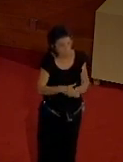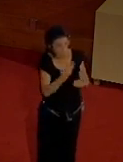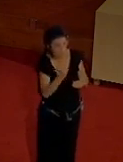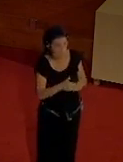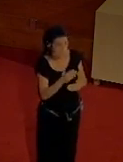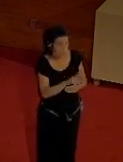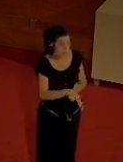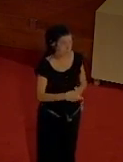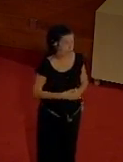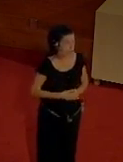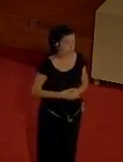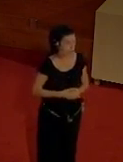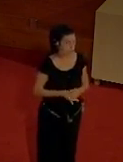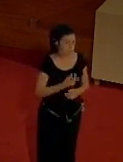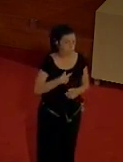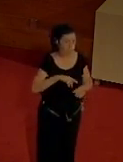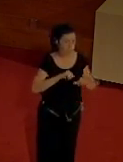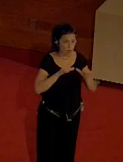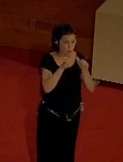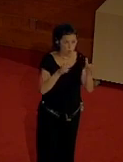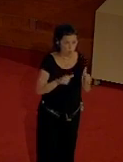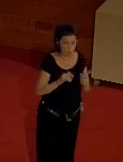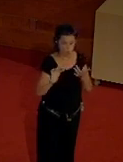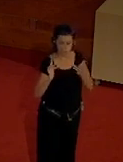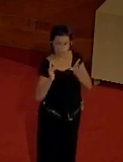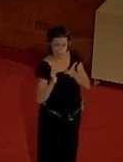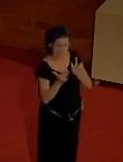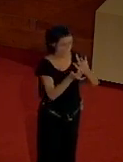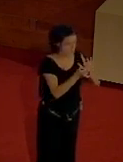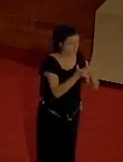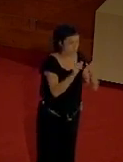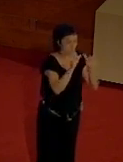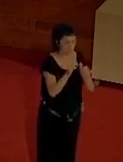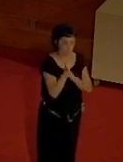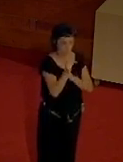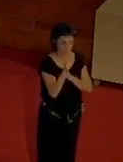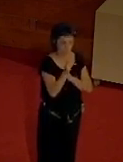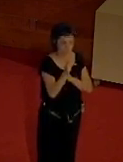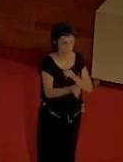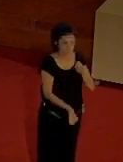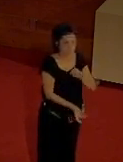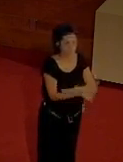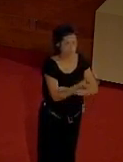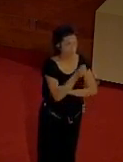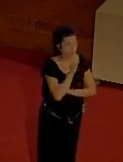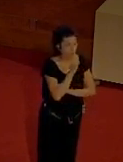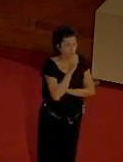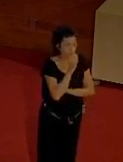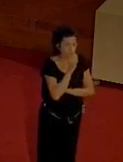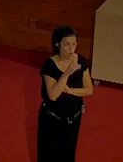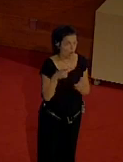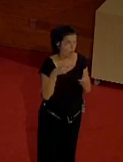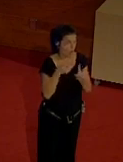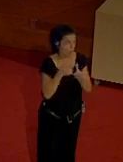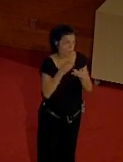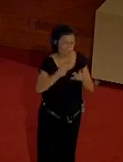qué otra manera tejemos interdependencias positivas que no nos lleven a que alguien nos pueda imponer lo que no queremos